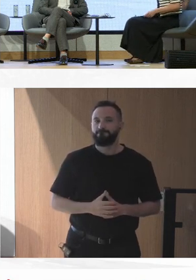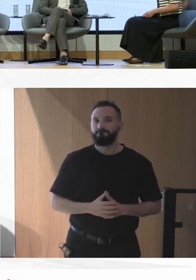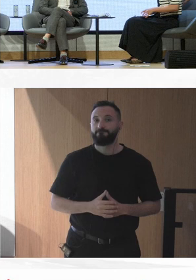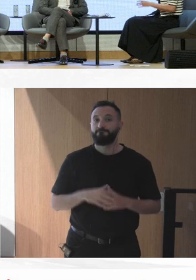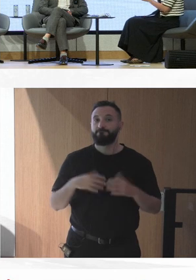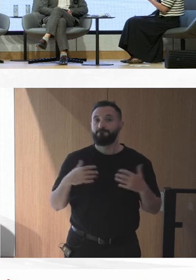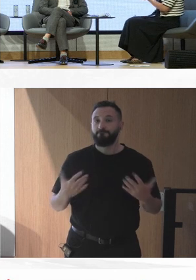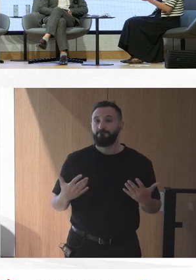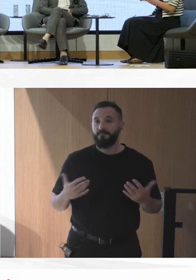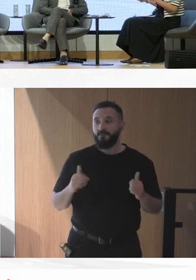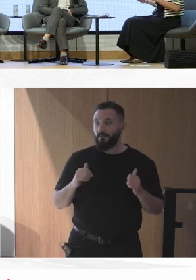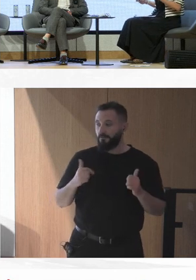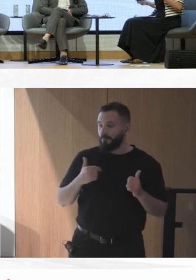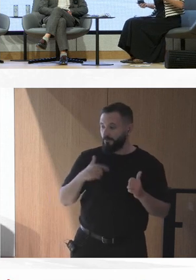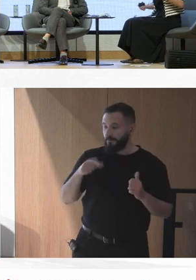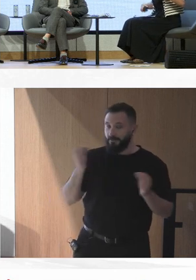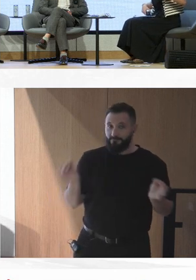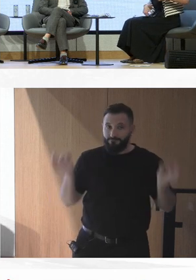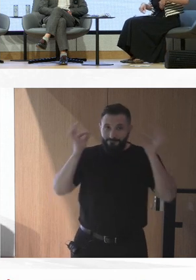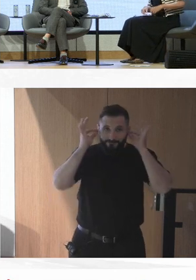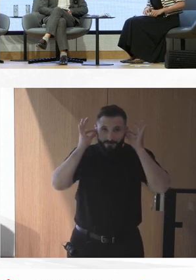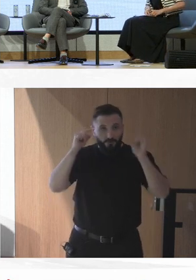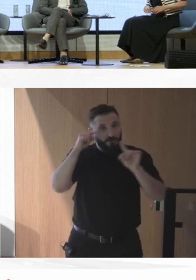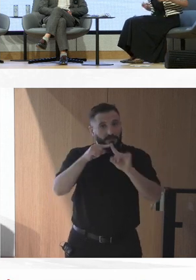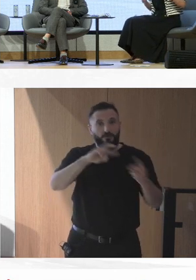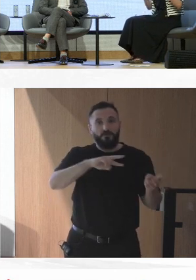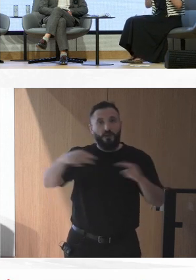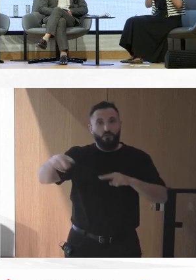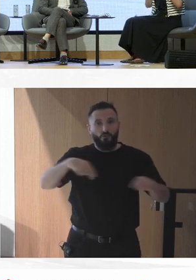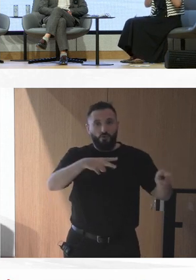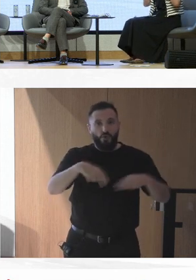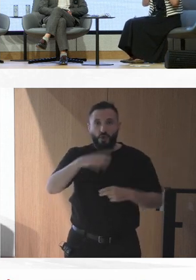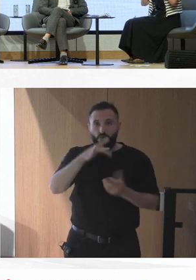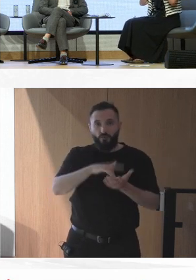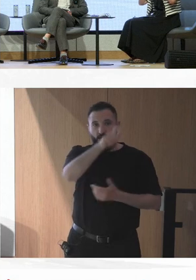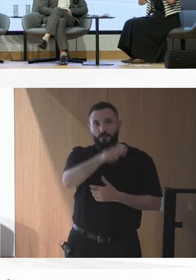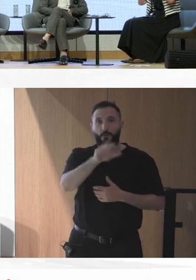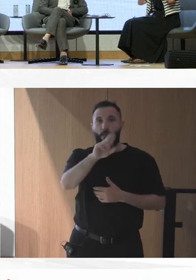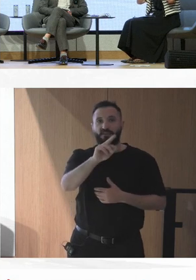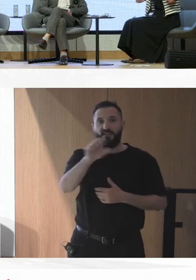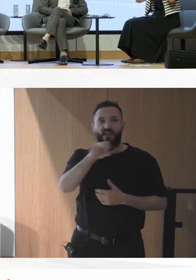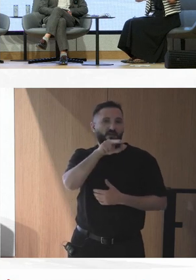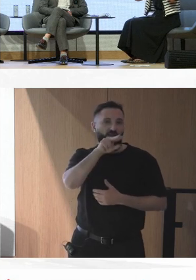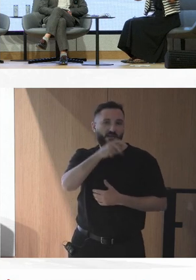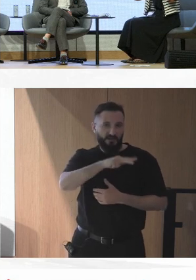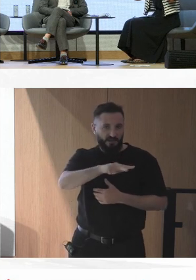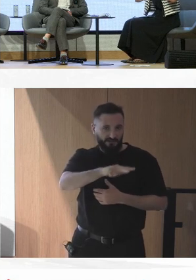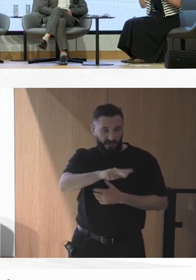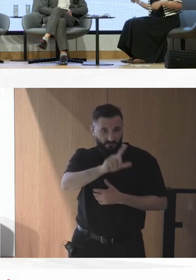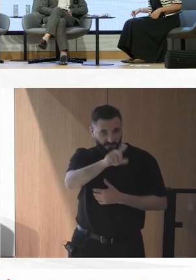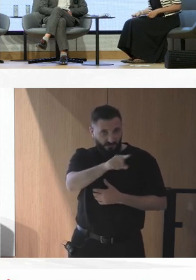Voy a ponerme también los auriculares para la traducción, porque entiendo que va a hablar en español, ¿no?